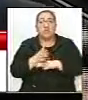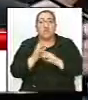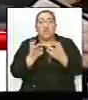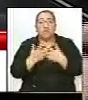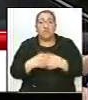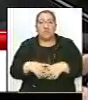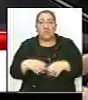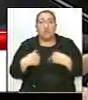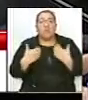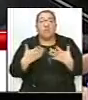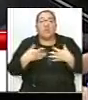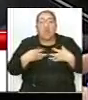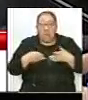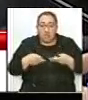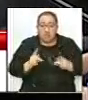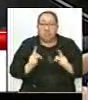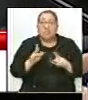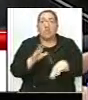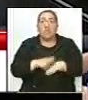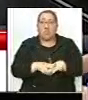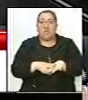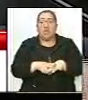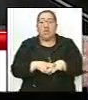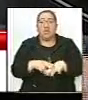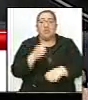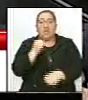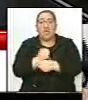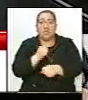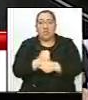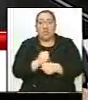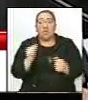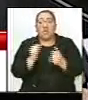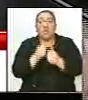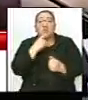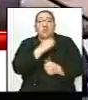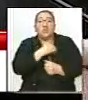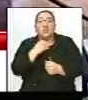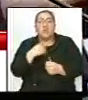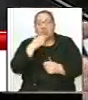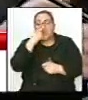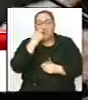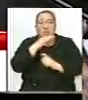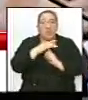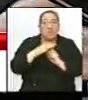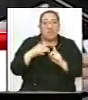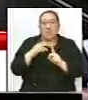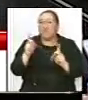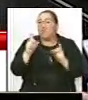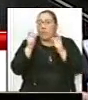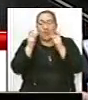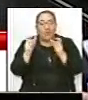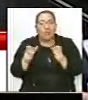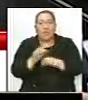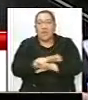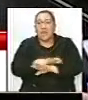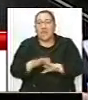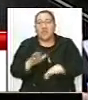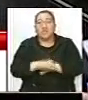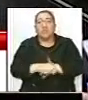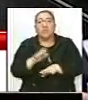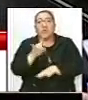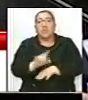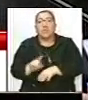Sauder, les permita este tipo. Y más aún, cuando tenemos un medio ministerio del ambiente que no controla los recursos hídricos que utiliza